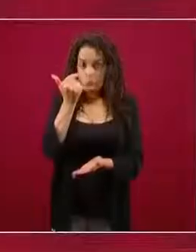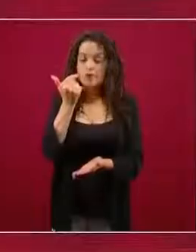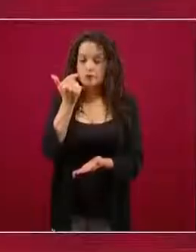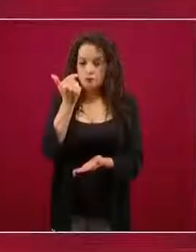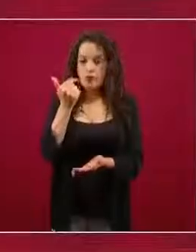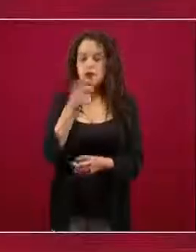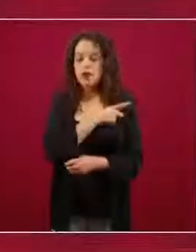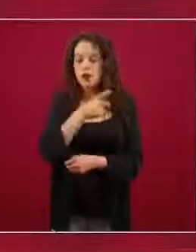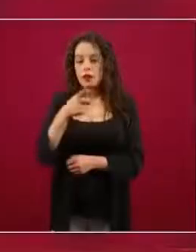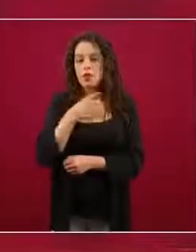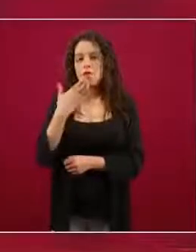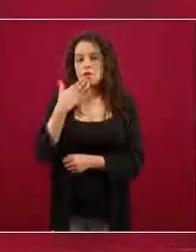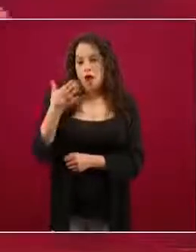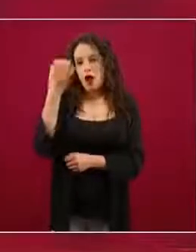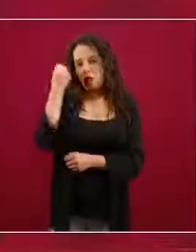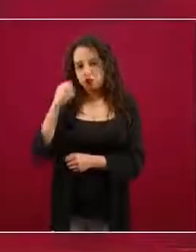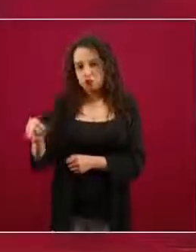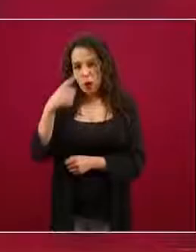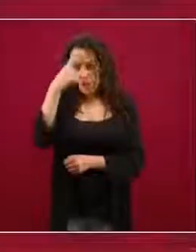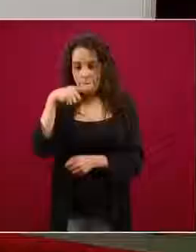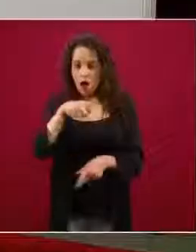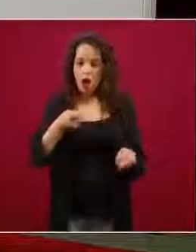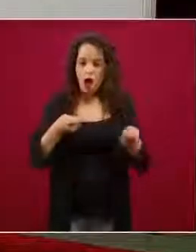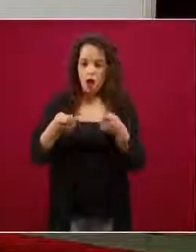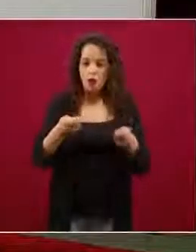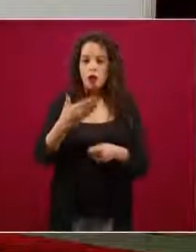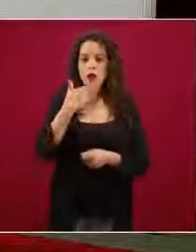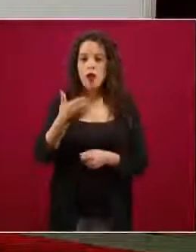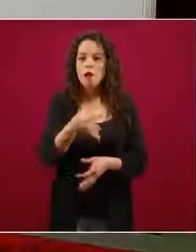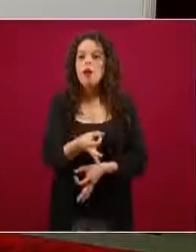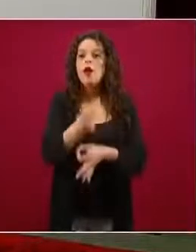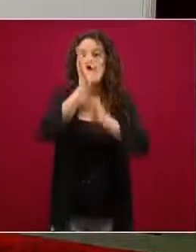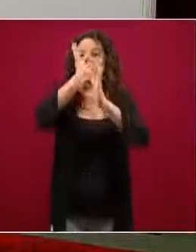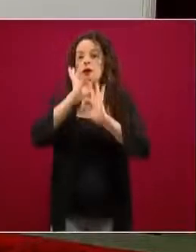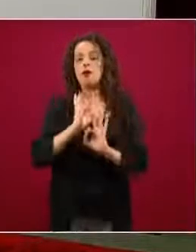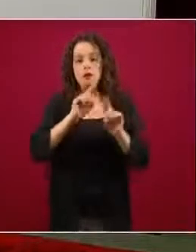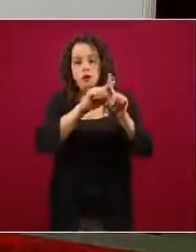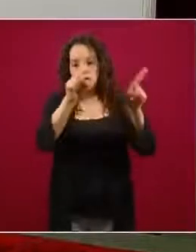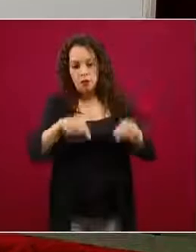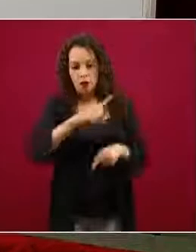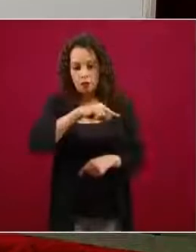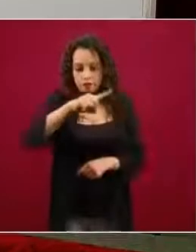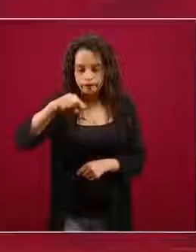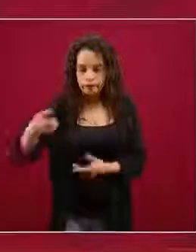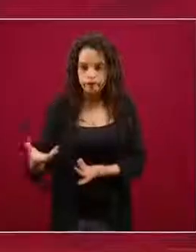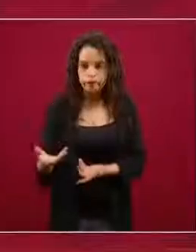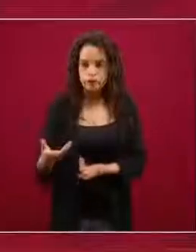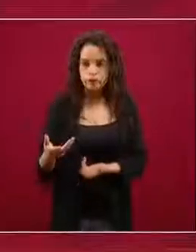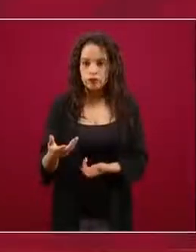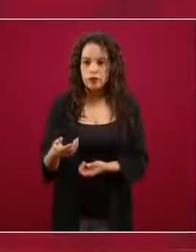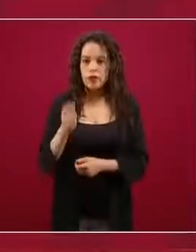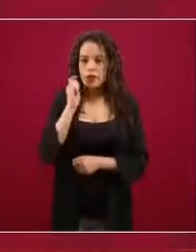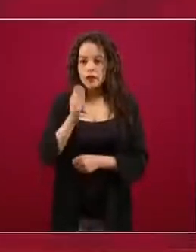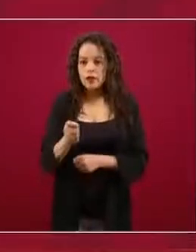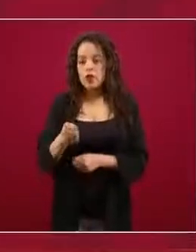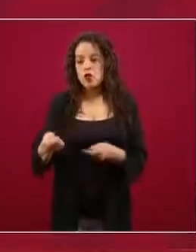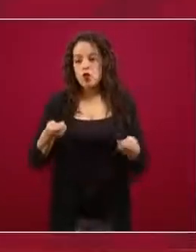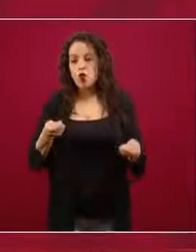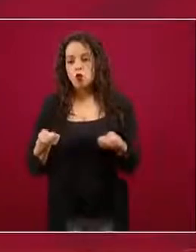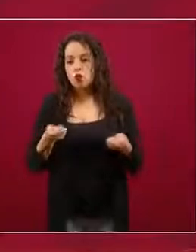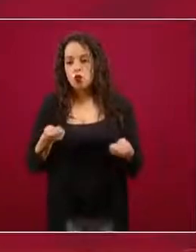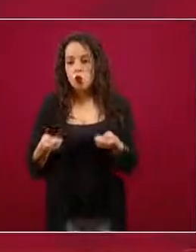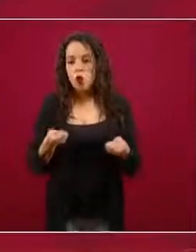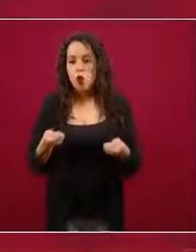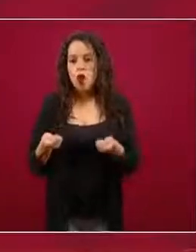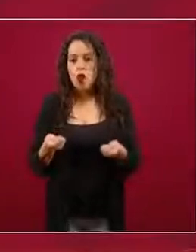ventiladores mecánicos, rotar físicamente a las personas enfermas, la regulación de las,